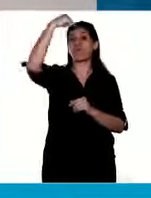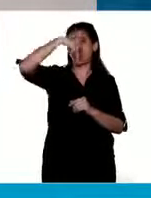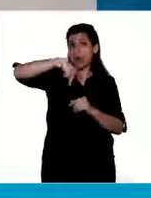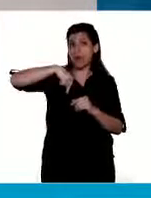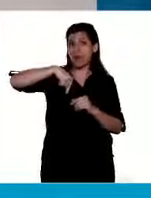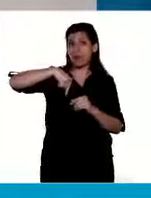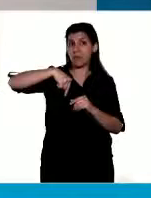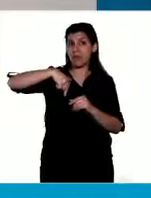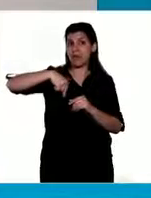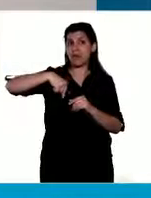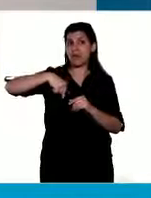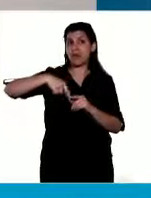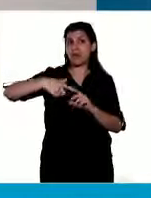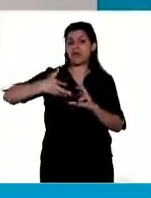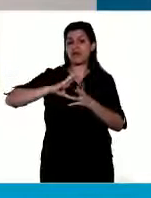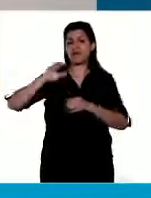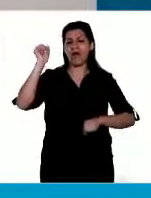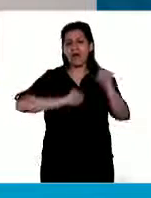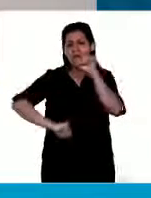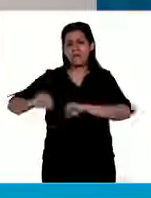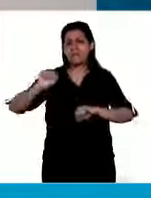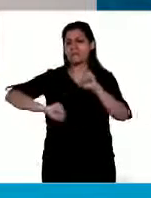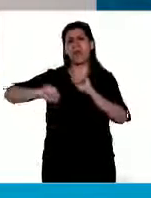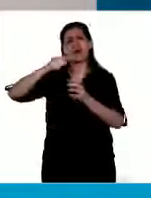forma natural tienen que hacer los quehaceres domésticos.